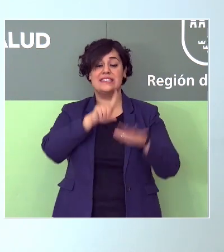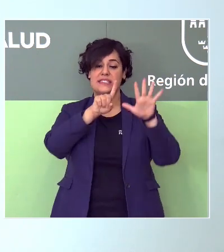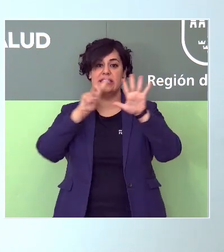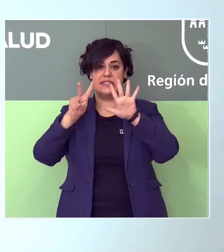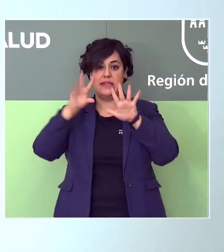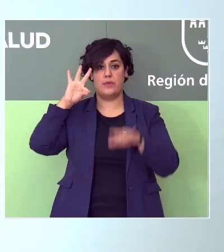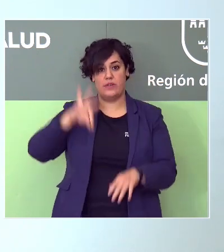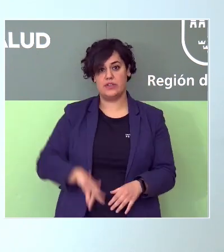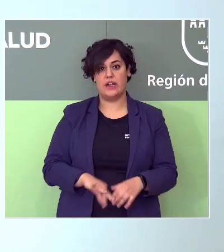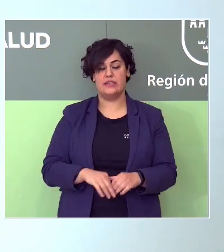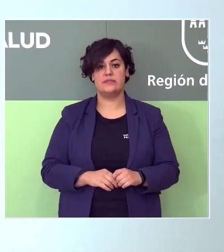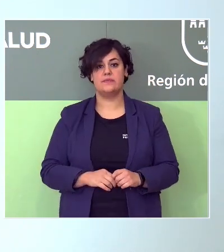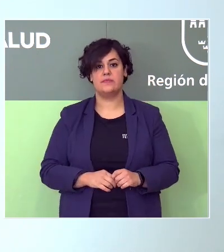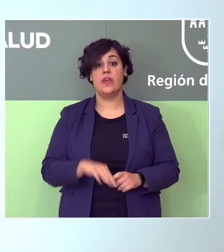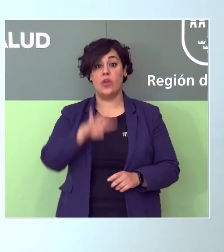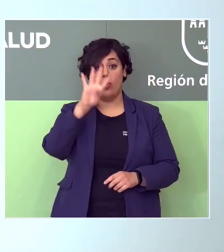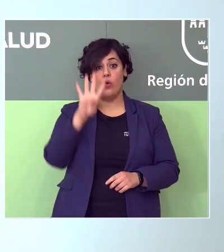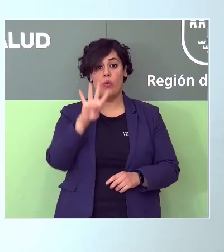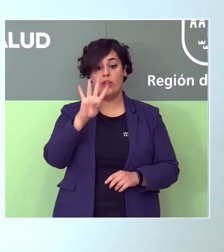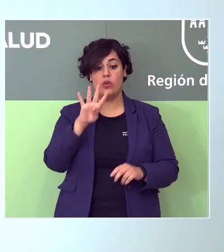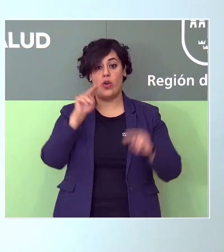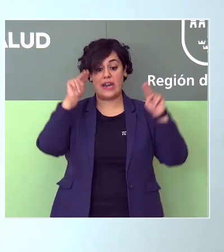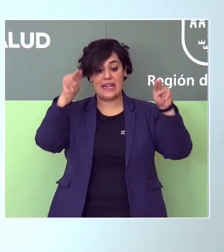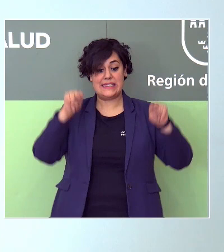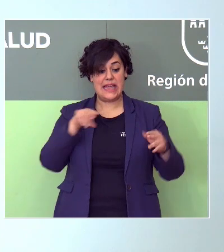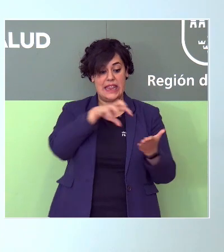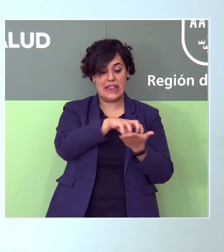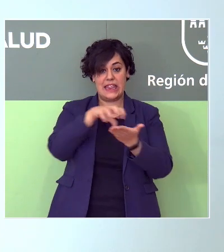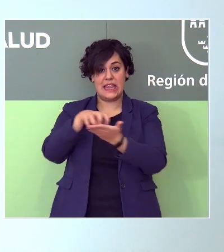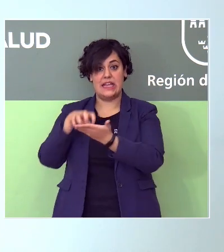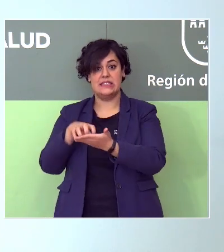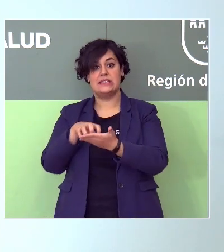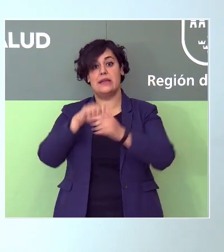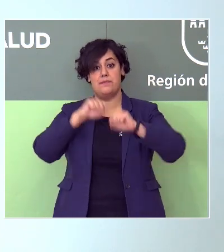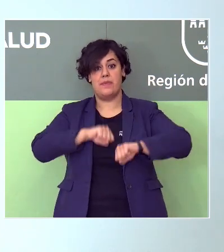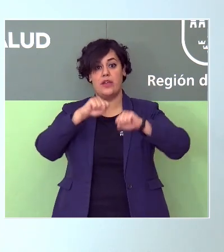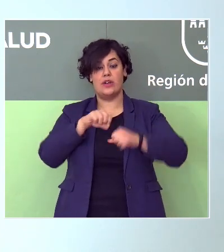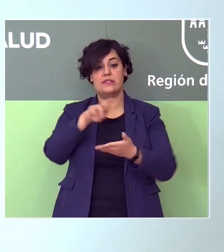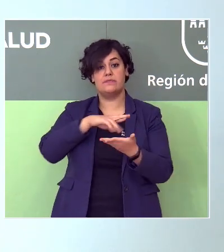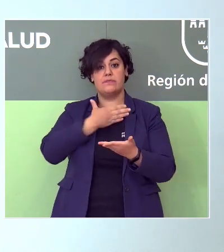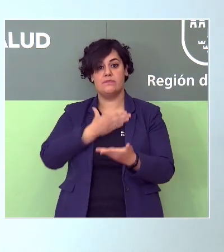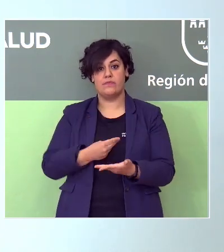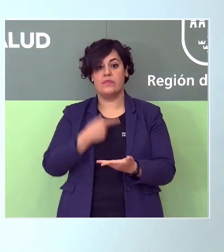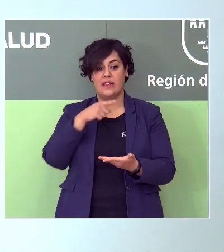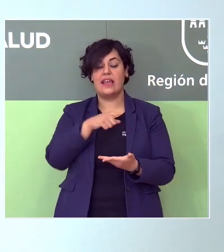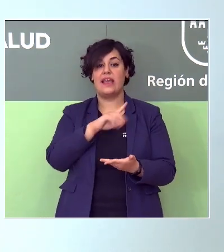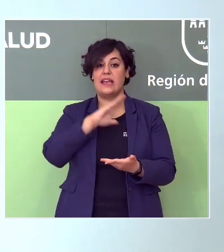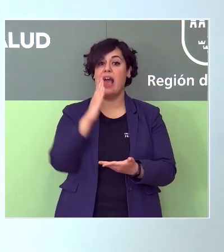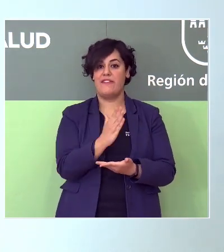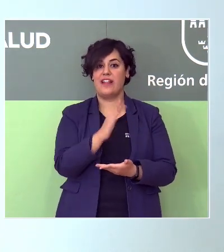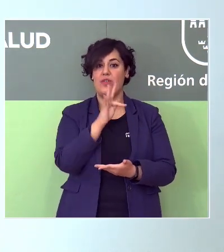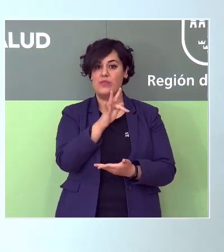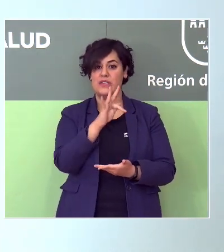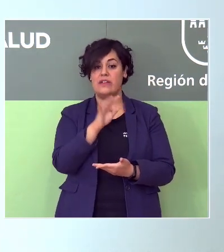profesionales. Y siguen siendo 4 las residencias de personas mayores en la región con residentes declarados positivos, un centro de personas